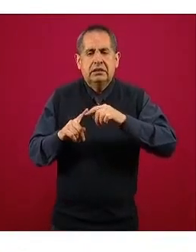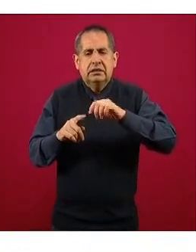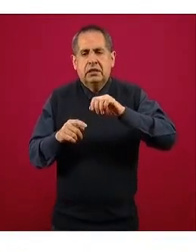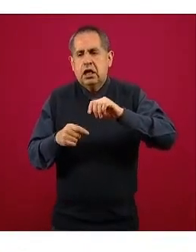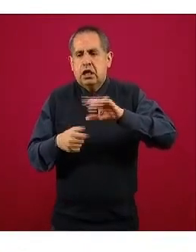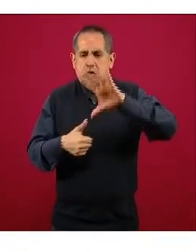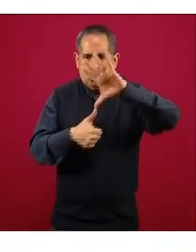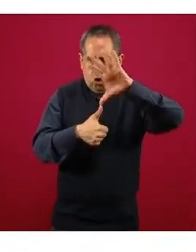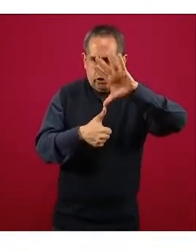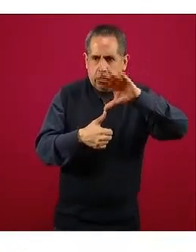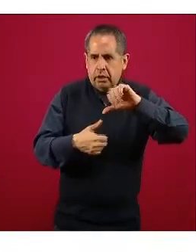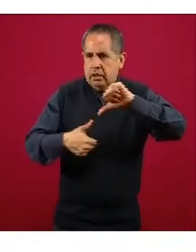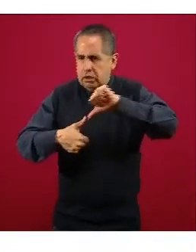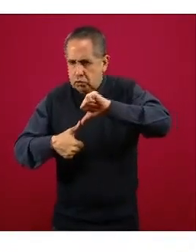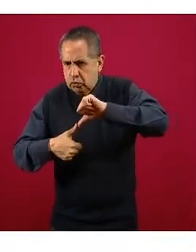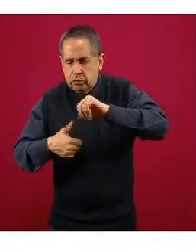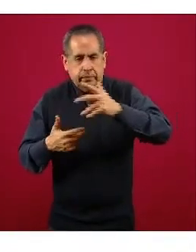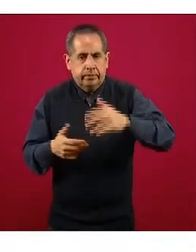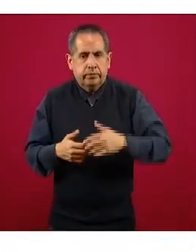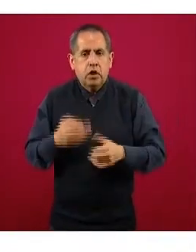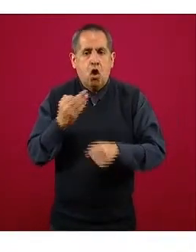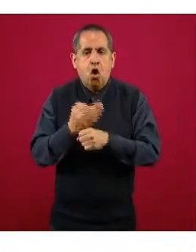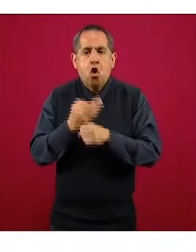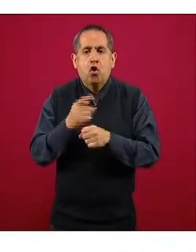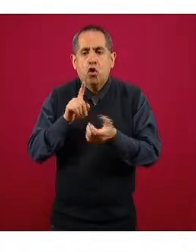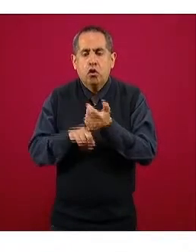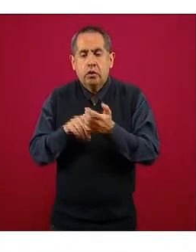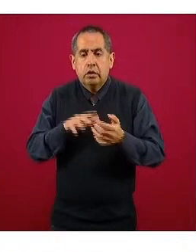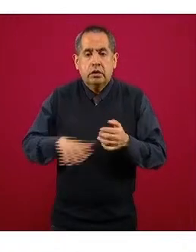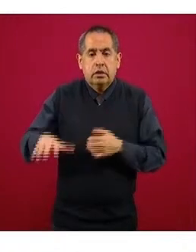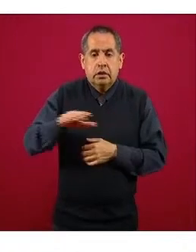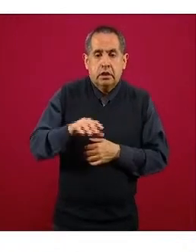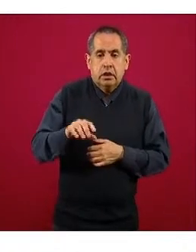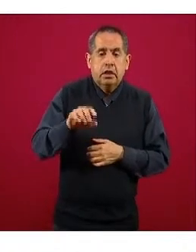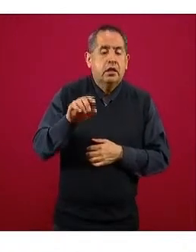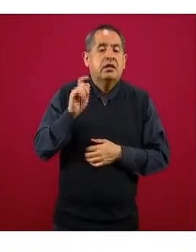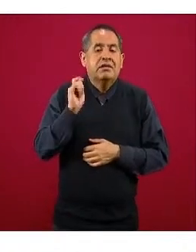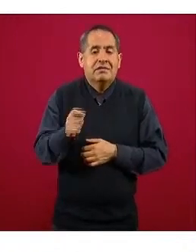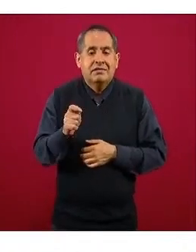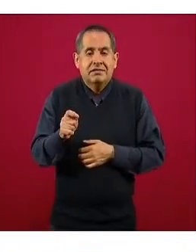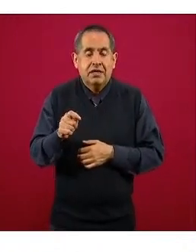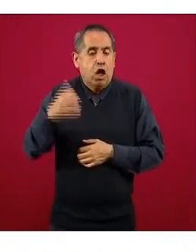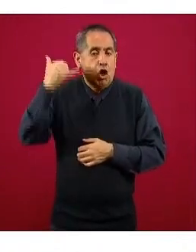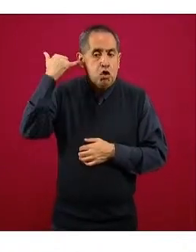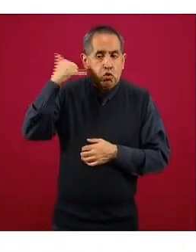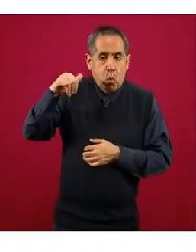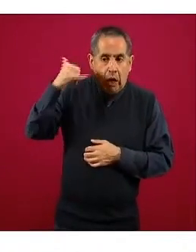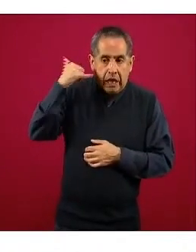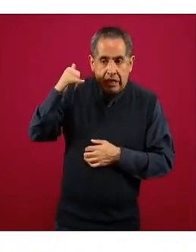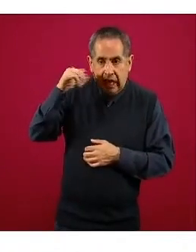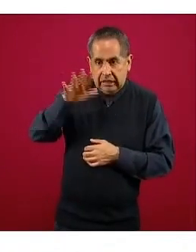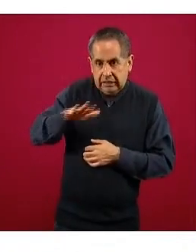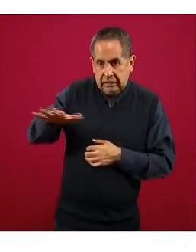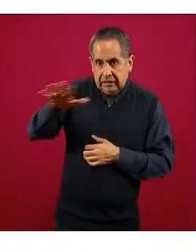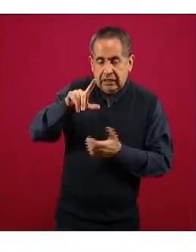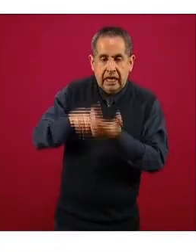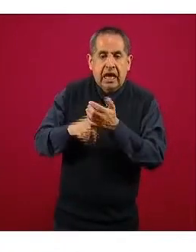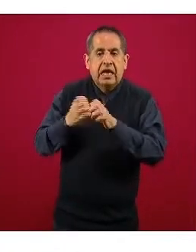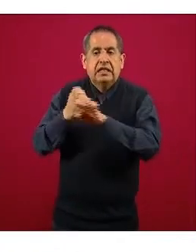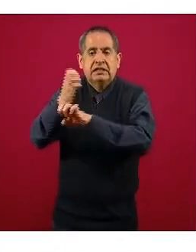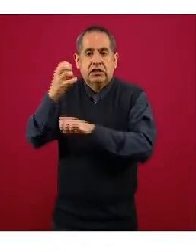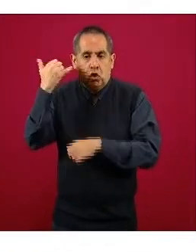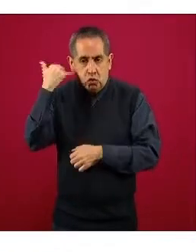vecinos norte y sur. Hoy vamos a hablar de la península del sureste, la península de Yucatán, donde está el estado